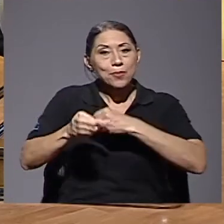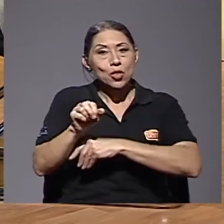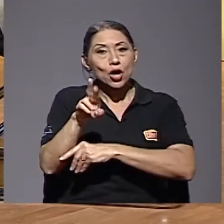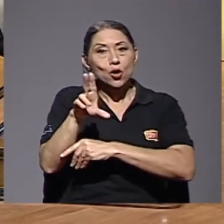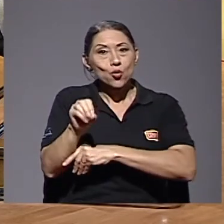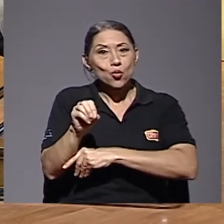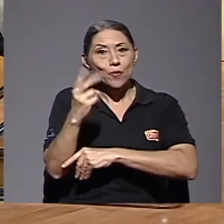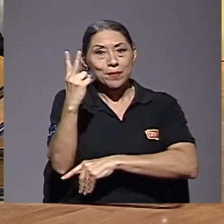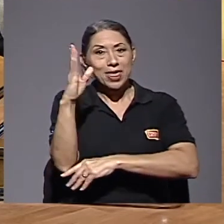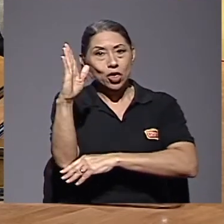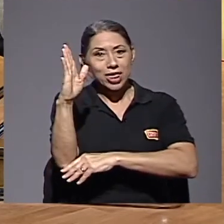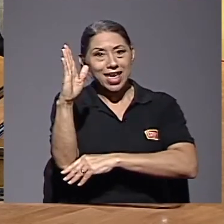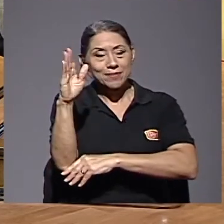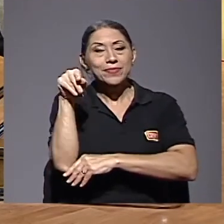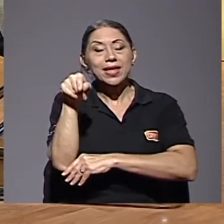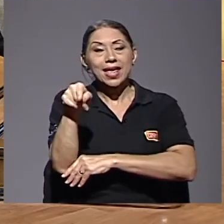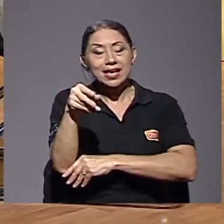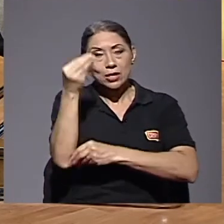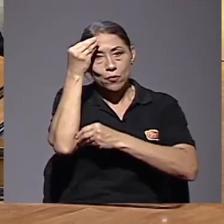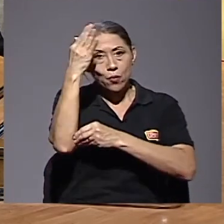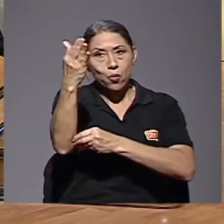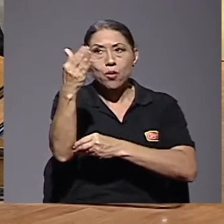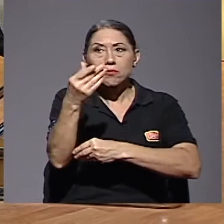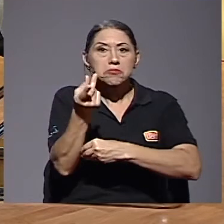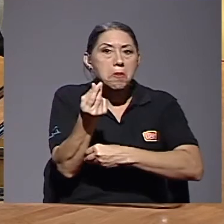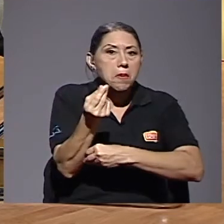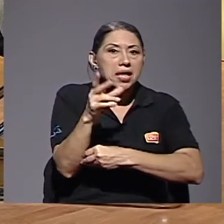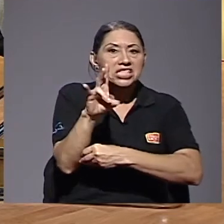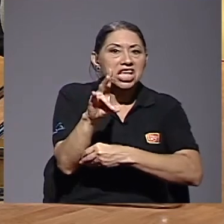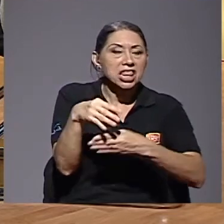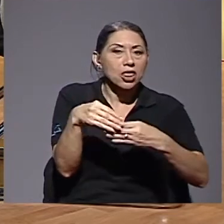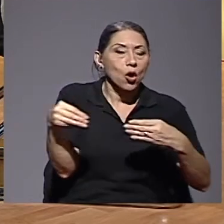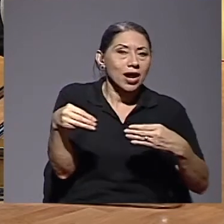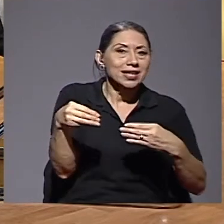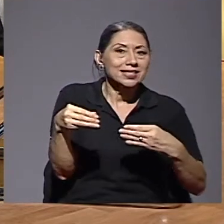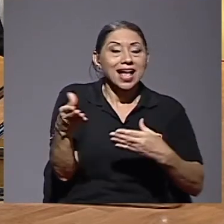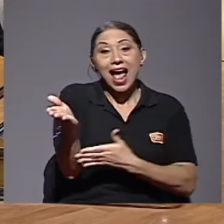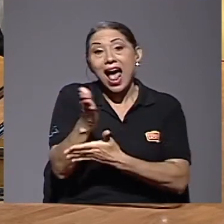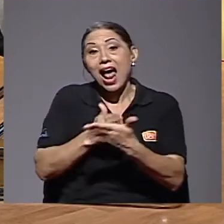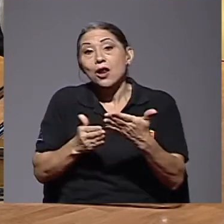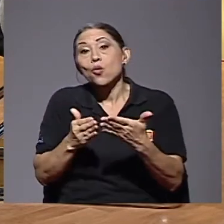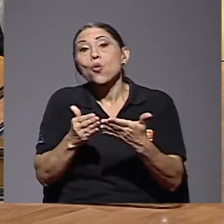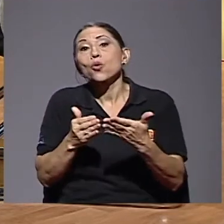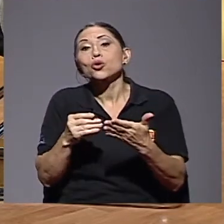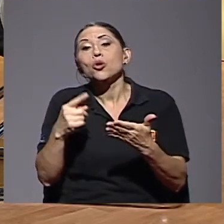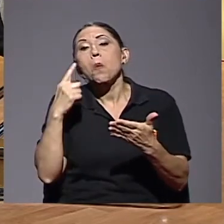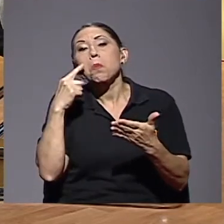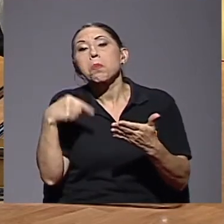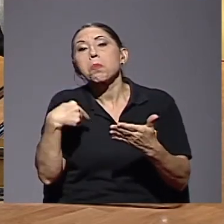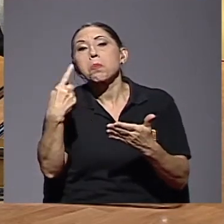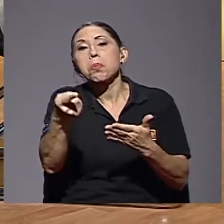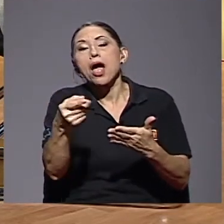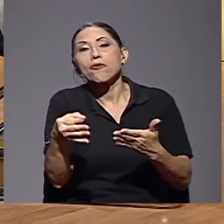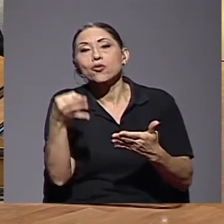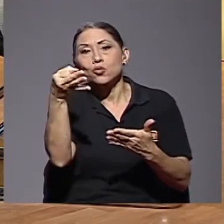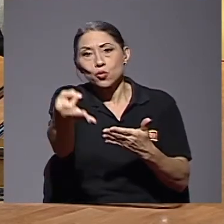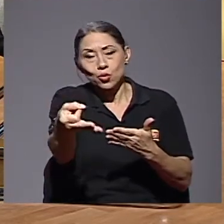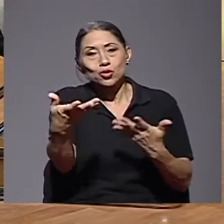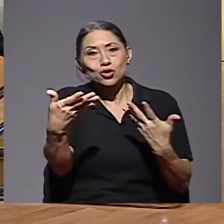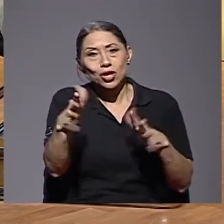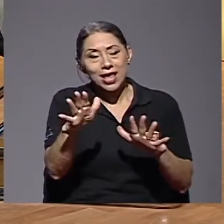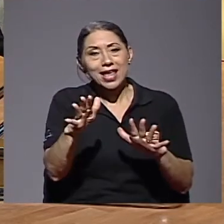habían reportado a $7. Algunos se referencian con mercado a futuros que habían vendido